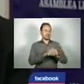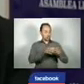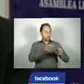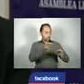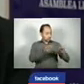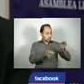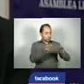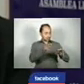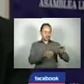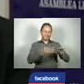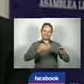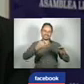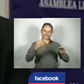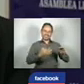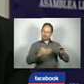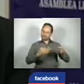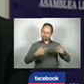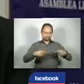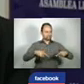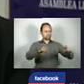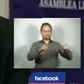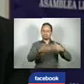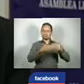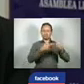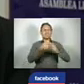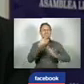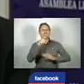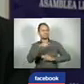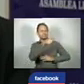justicia llegue donde tenga que llegar.